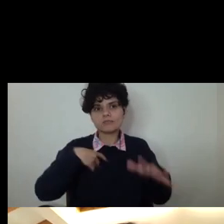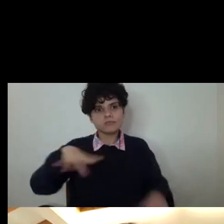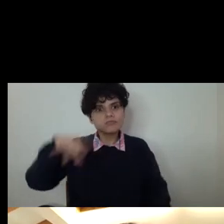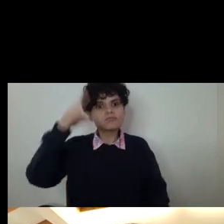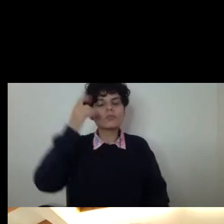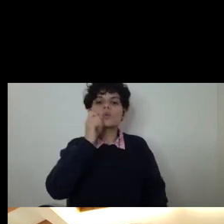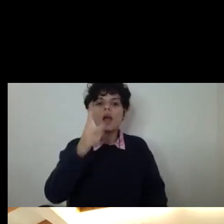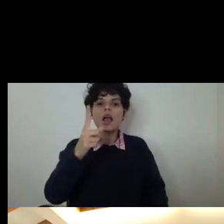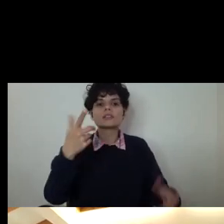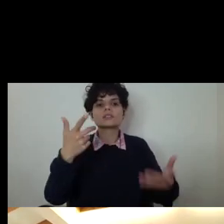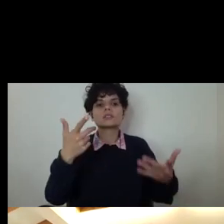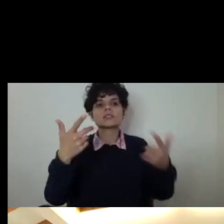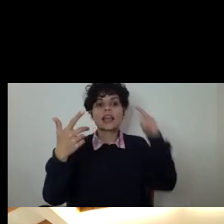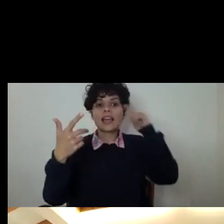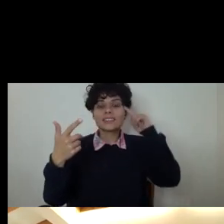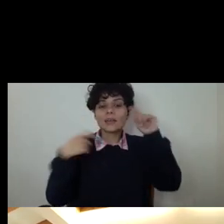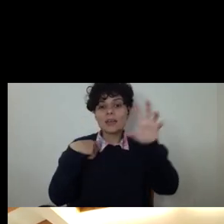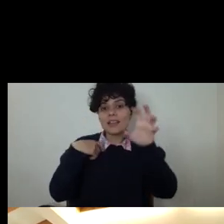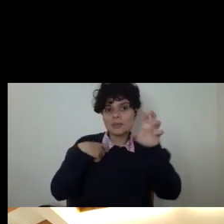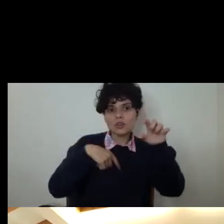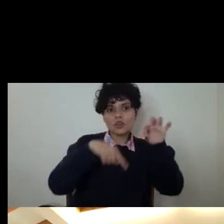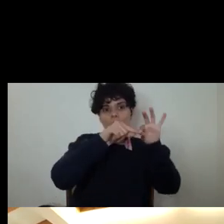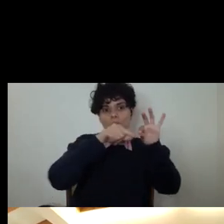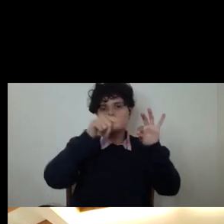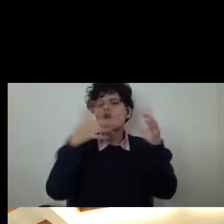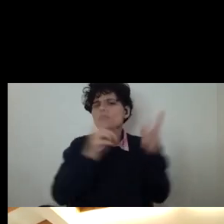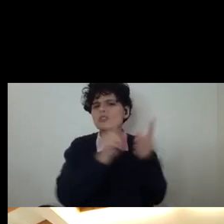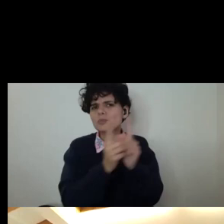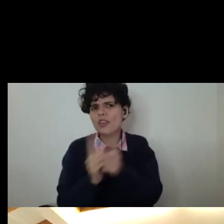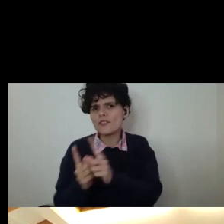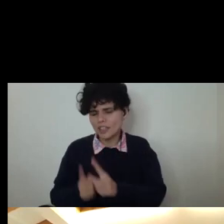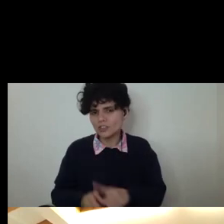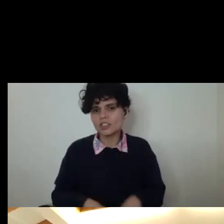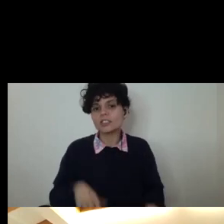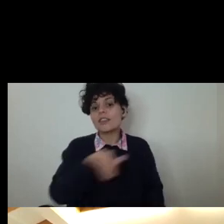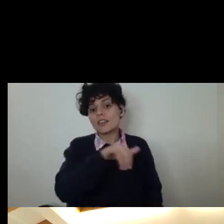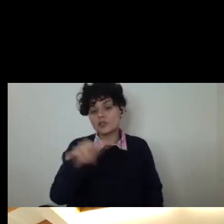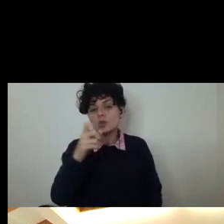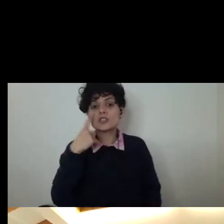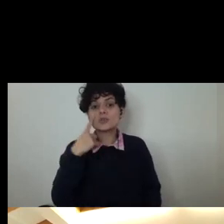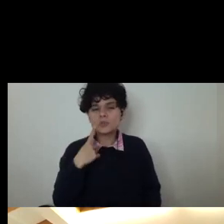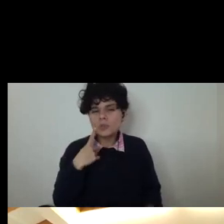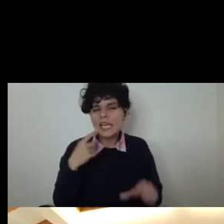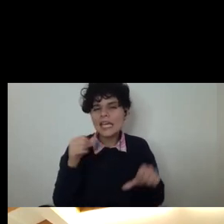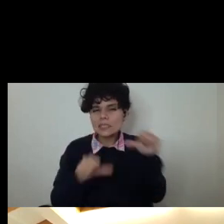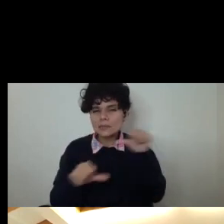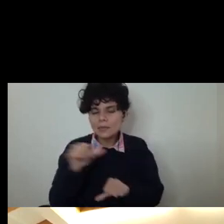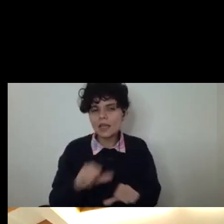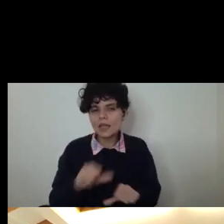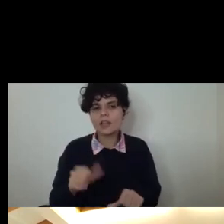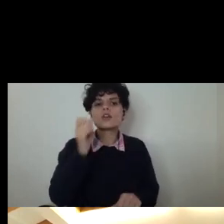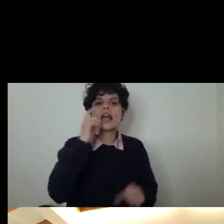tiene el canal. Y este experimento, tenemos de nuevo neuronas en cultivo primario y estamos registrando